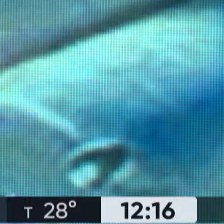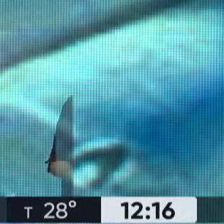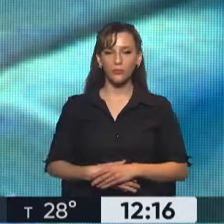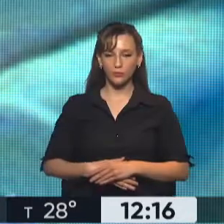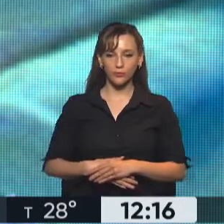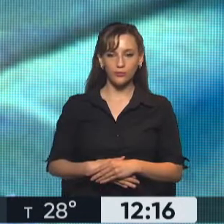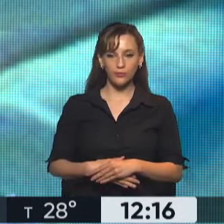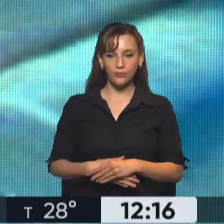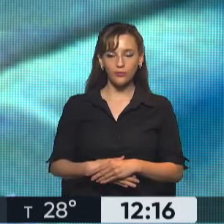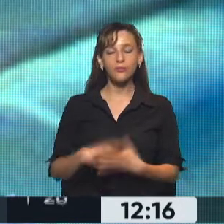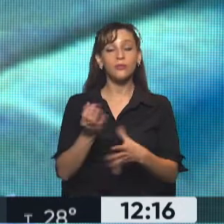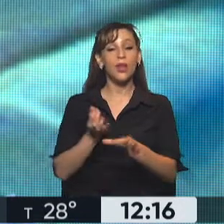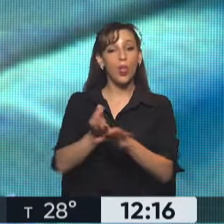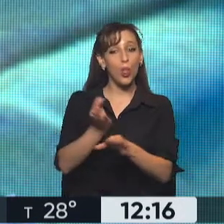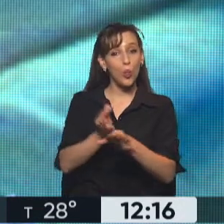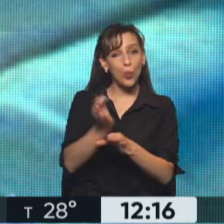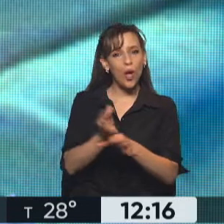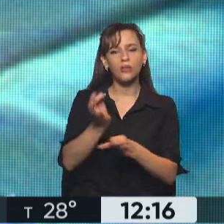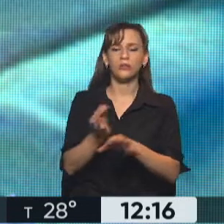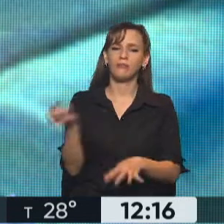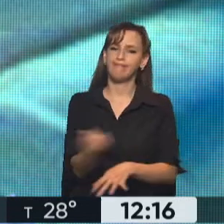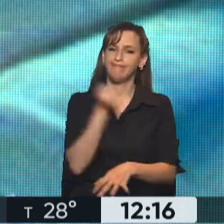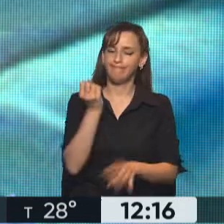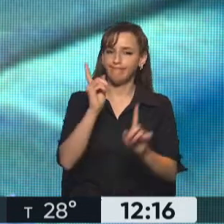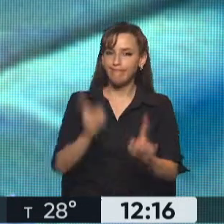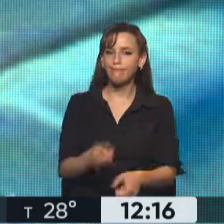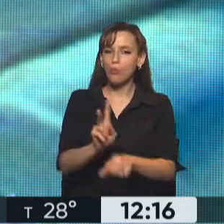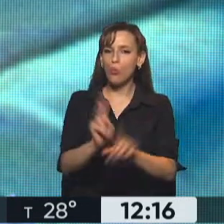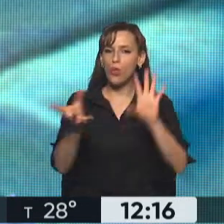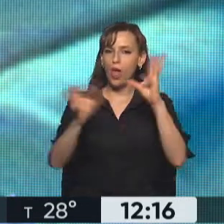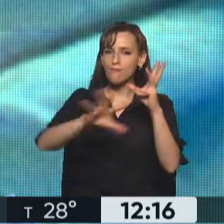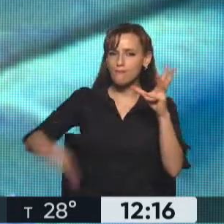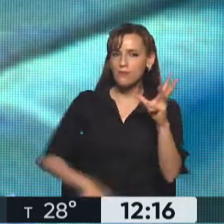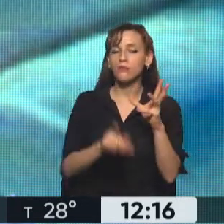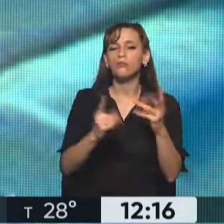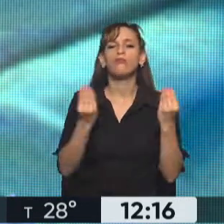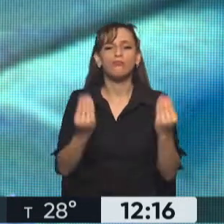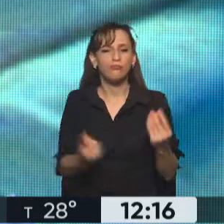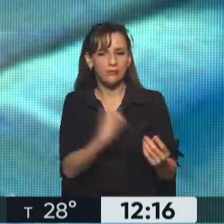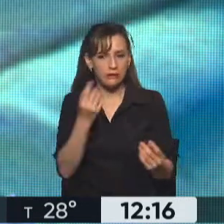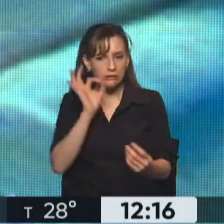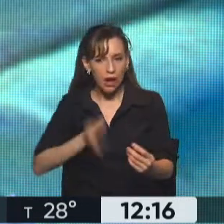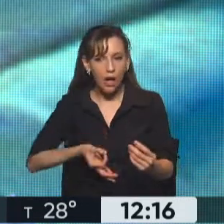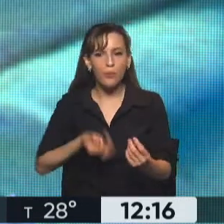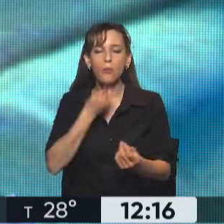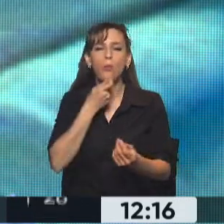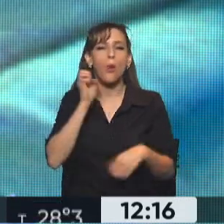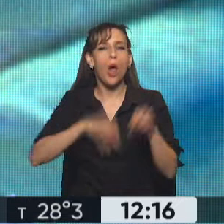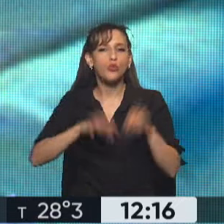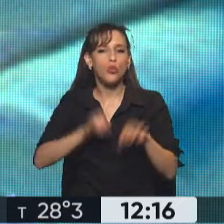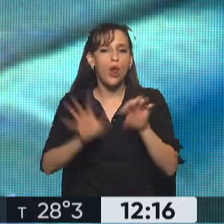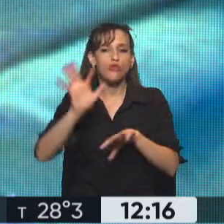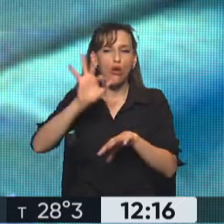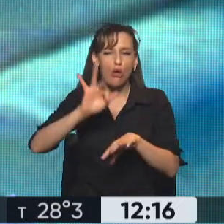y educar también en el cuidado del medio ambiente y cuanto sabemos todos nosotros de la basura que generamos todos los días